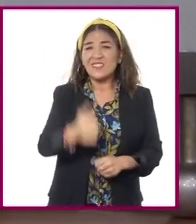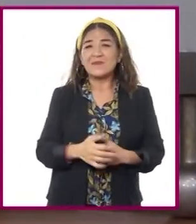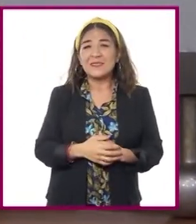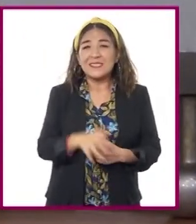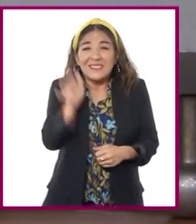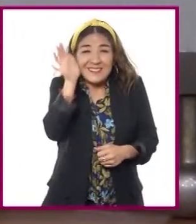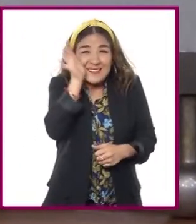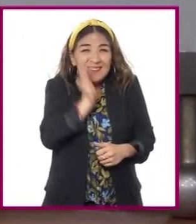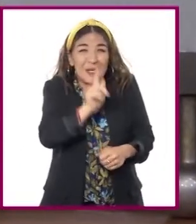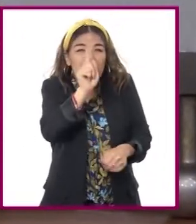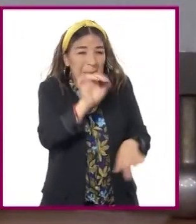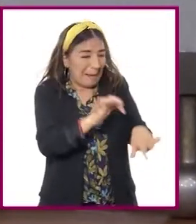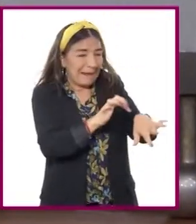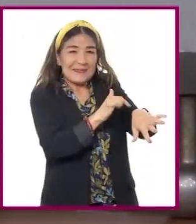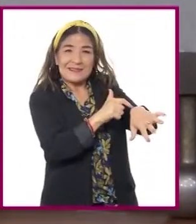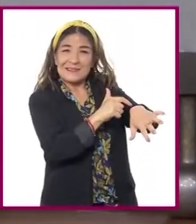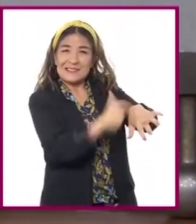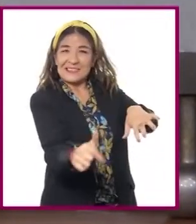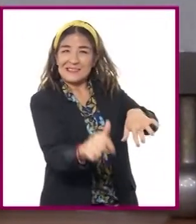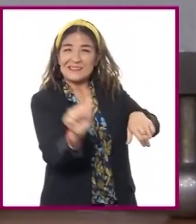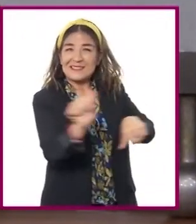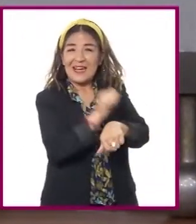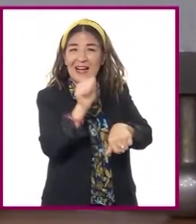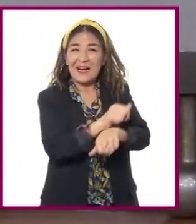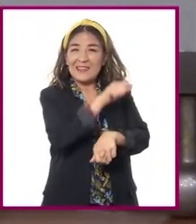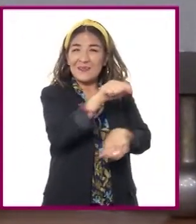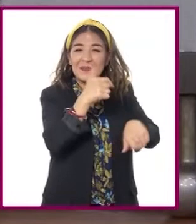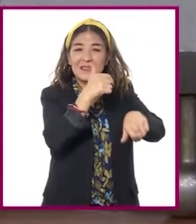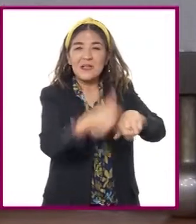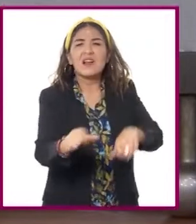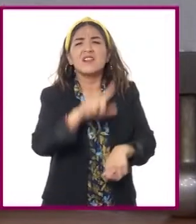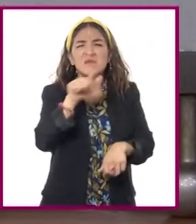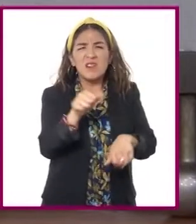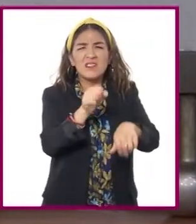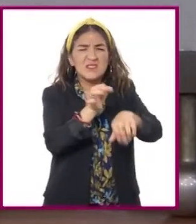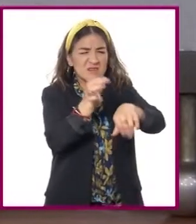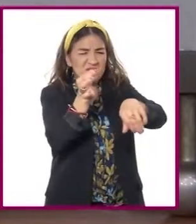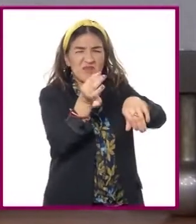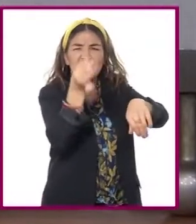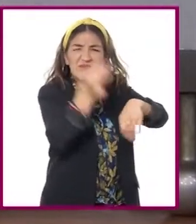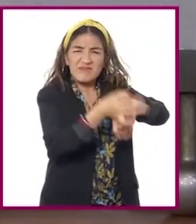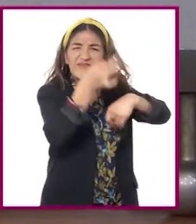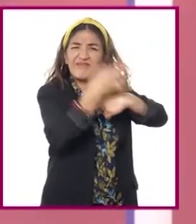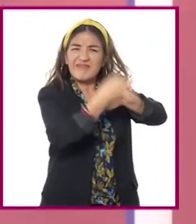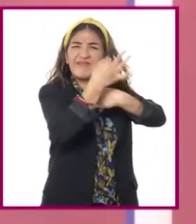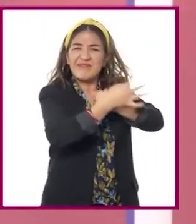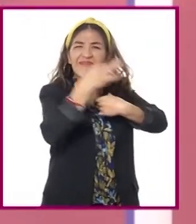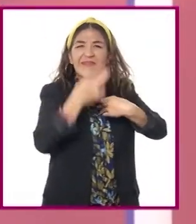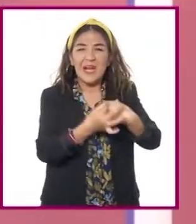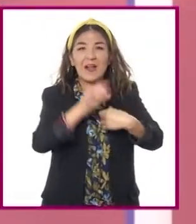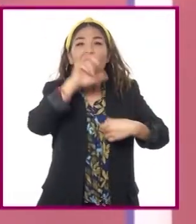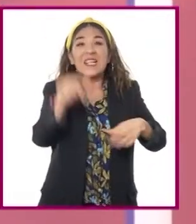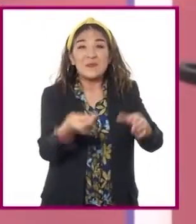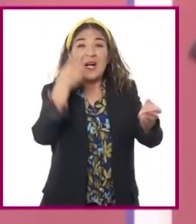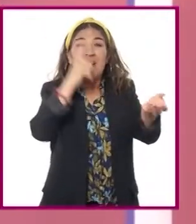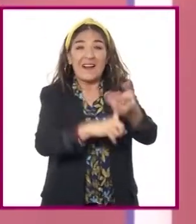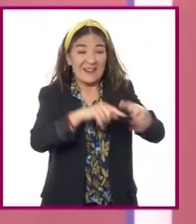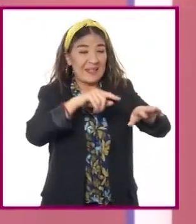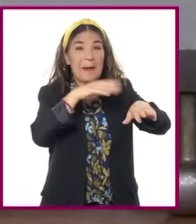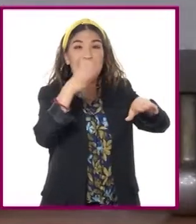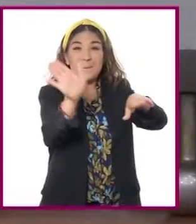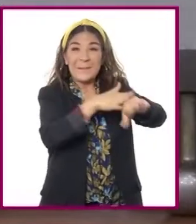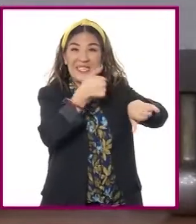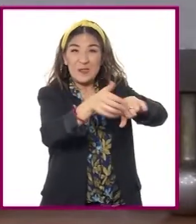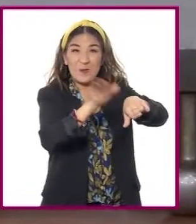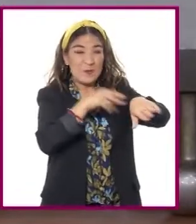pequeño rayoncito en el mercado. Al poco tiempo aparecieron unas manchitas y luego unos pequeños agujeros alrededor de la